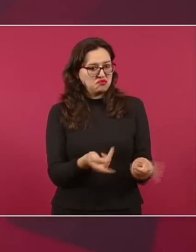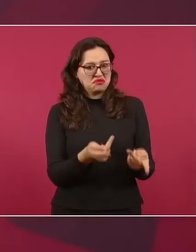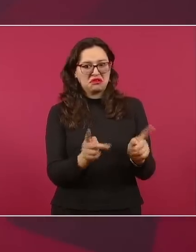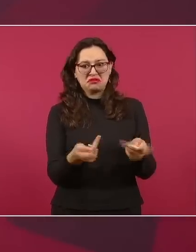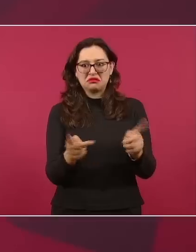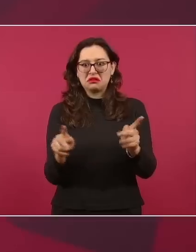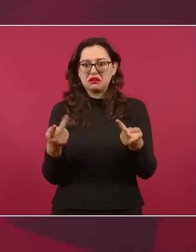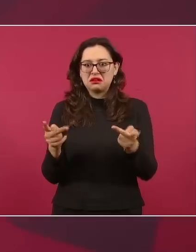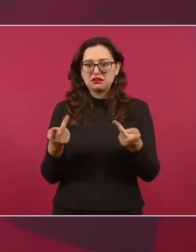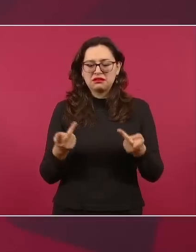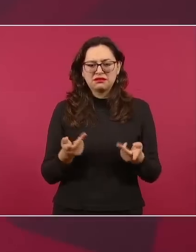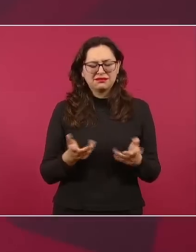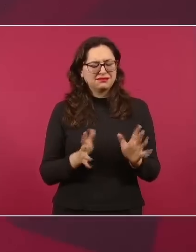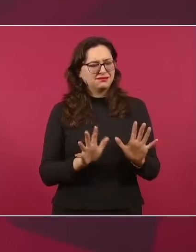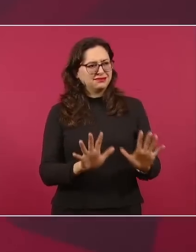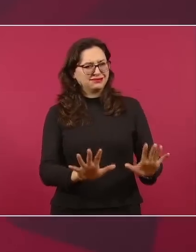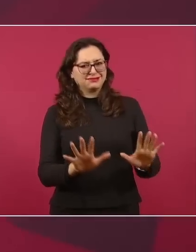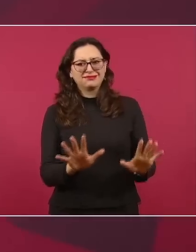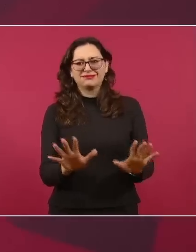de las refinerías.